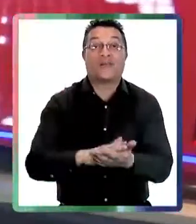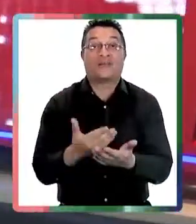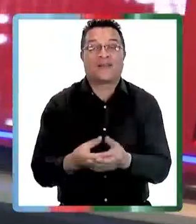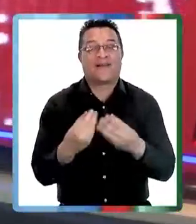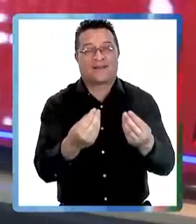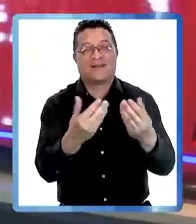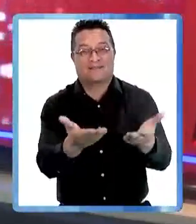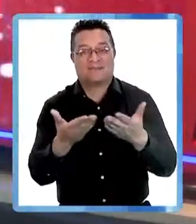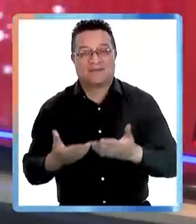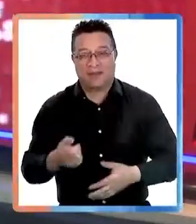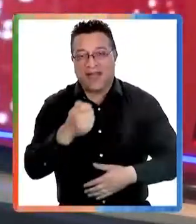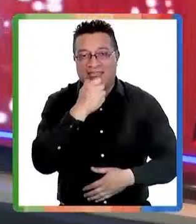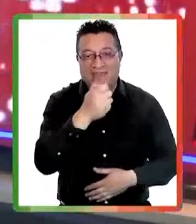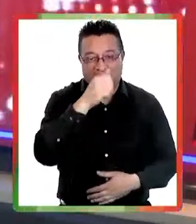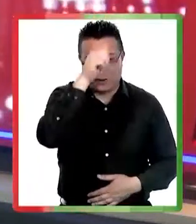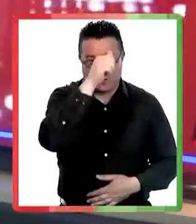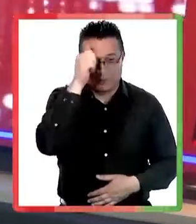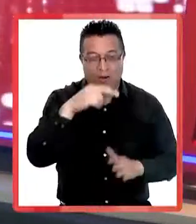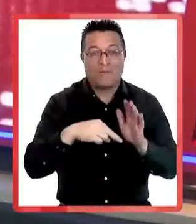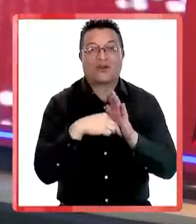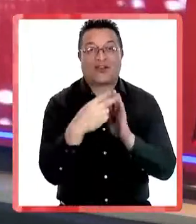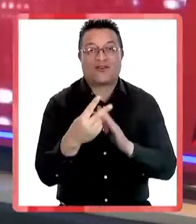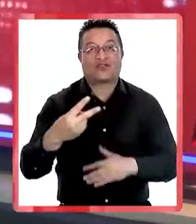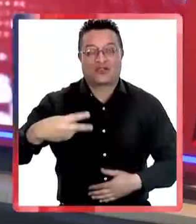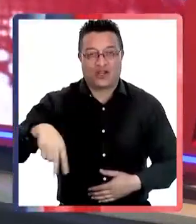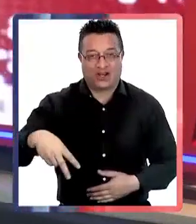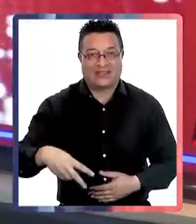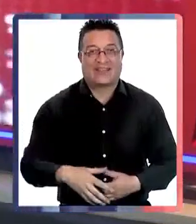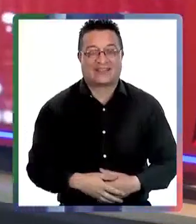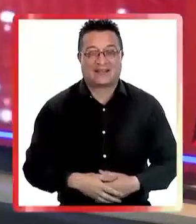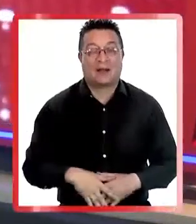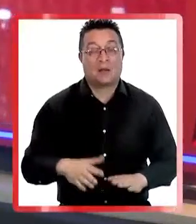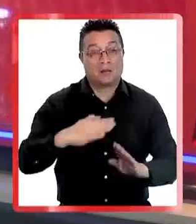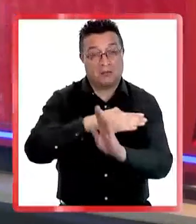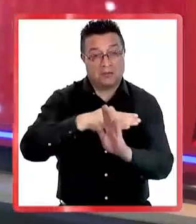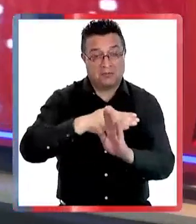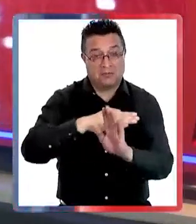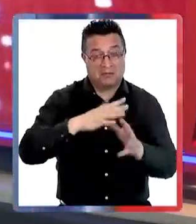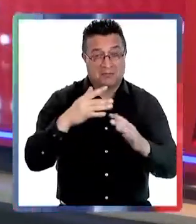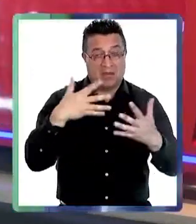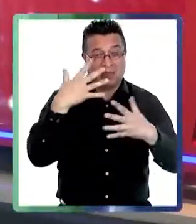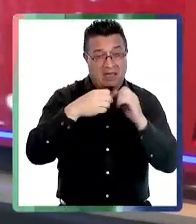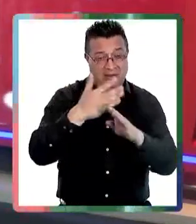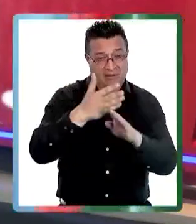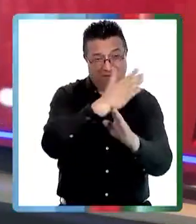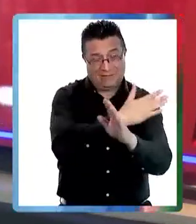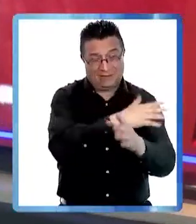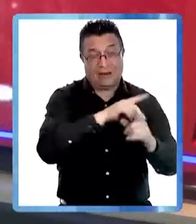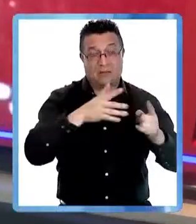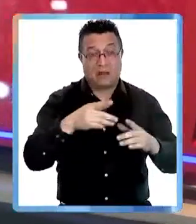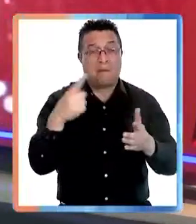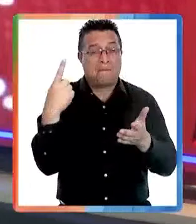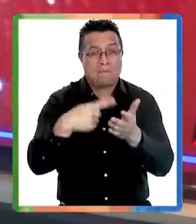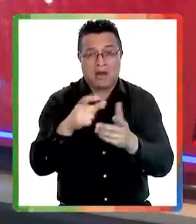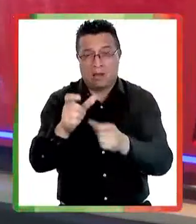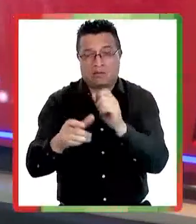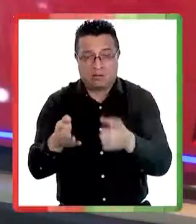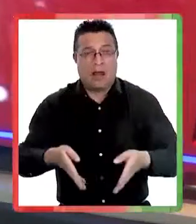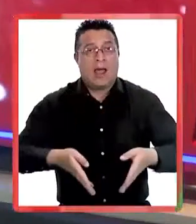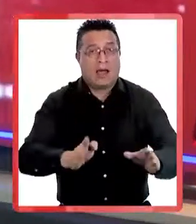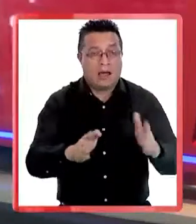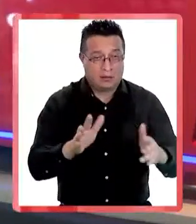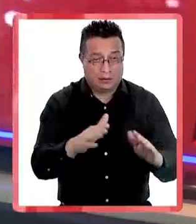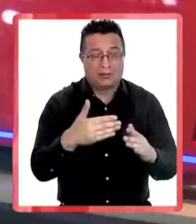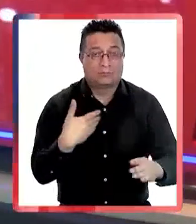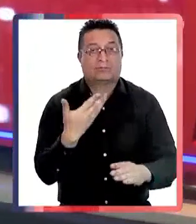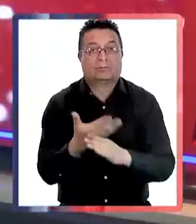¿qué tal? Bienvenidas y bienvenidos a la entrevista del domingo de Portavoz Noticias. A mediados de la década pasada, miles de personas y familias salieron a las calles